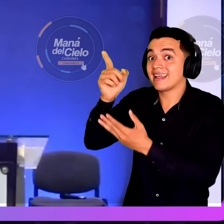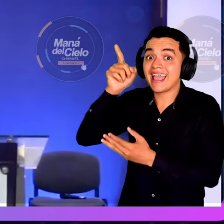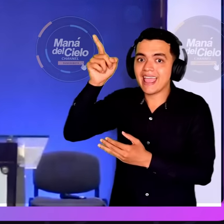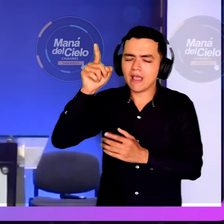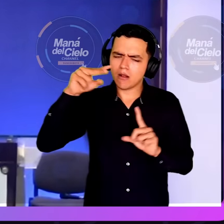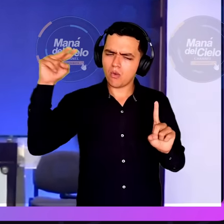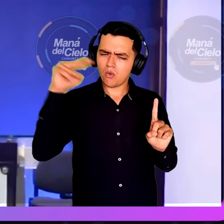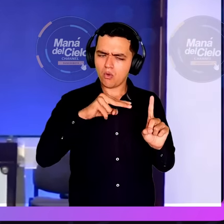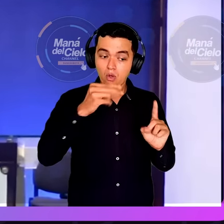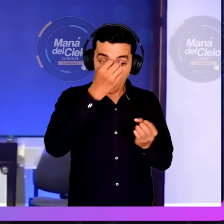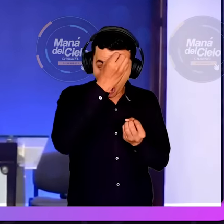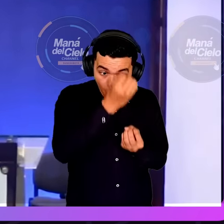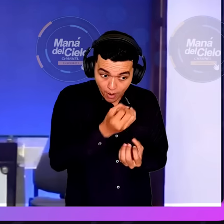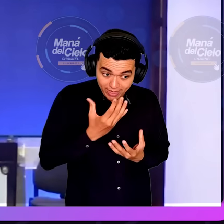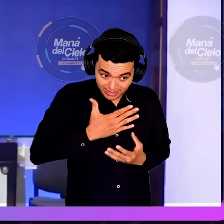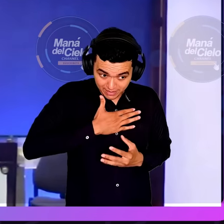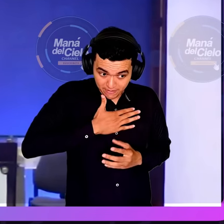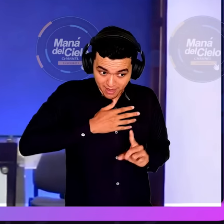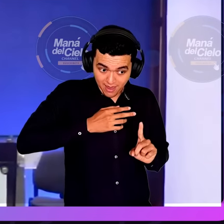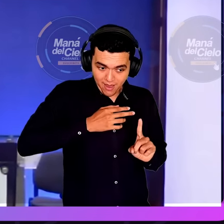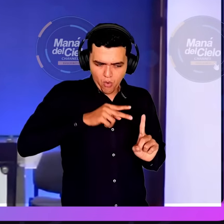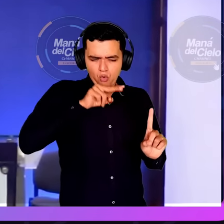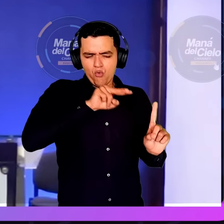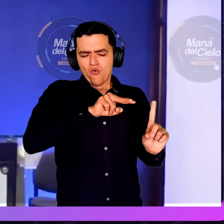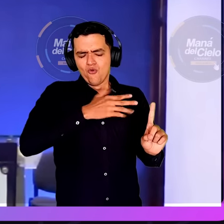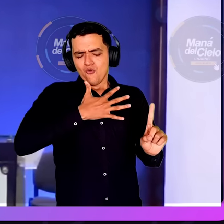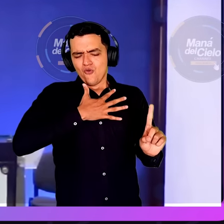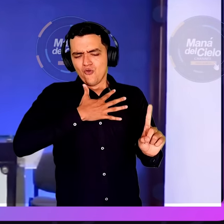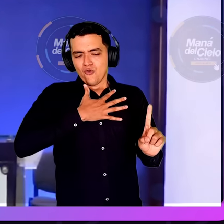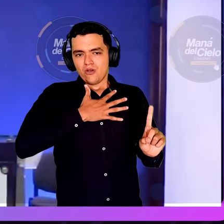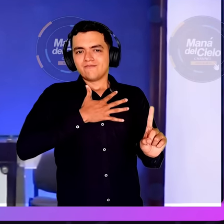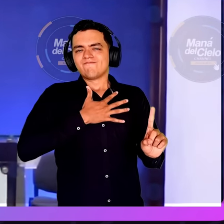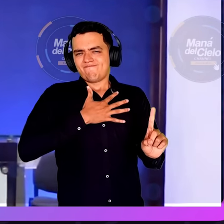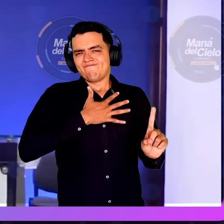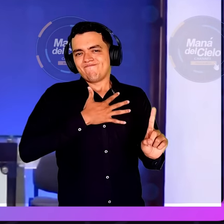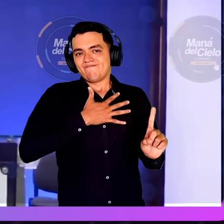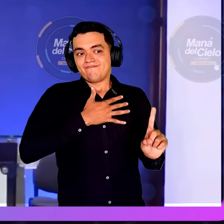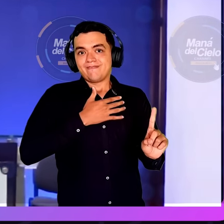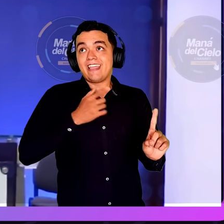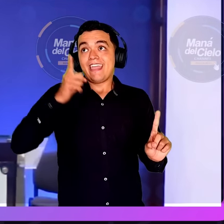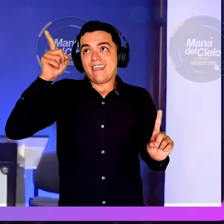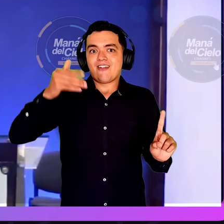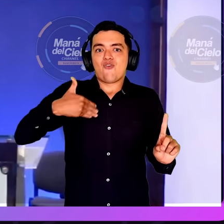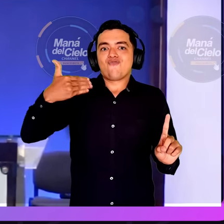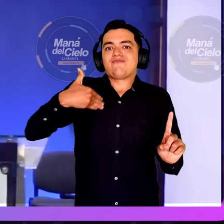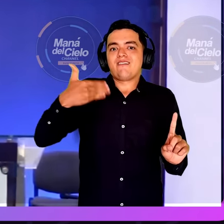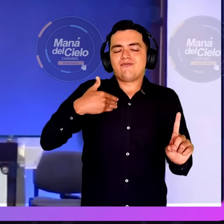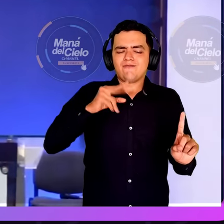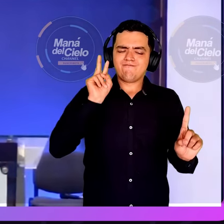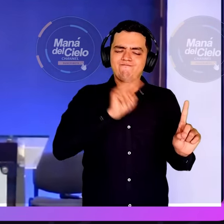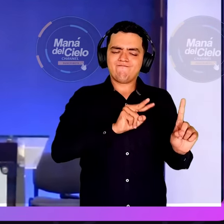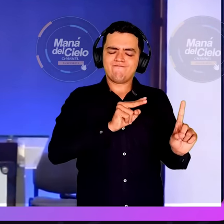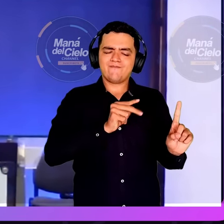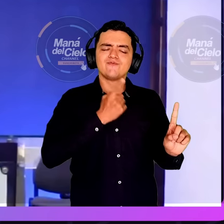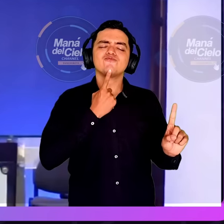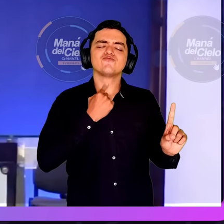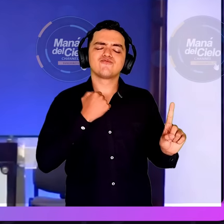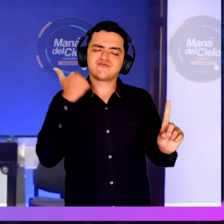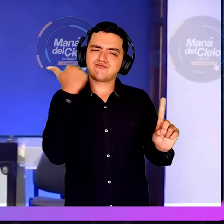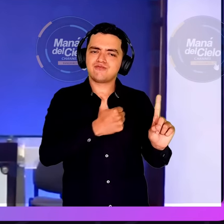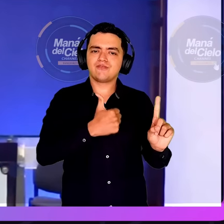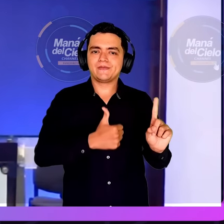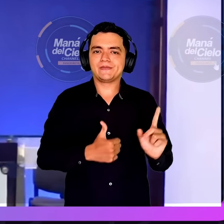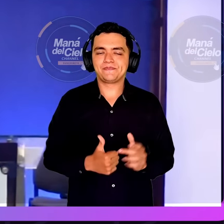deje que Dios sobre. Sí, que Dios sobre y punto. Entonces, hermano, mantente firme en tus